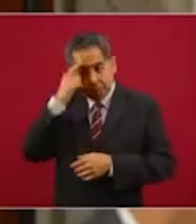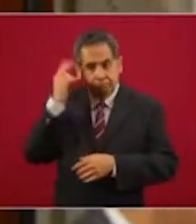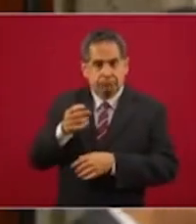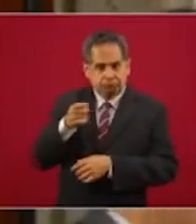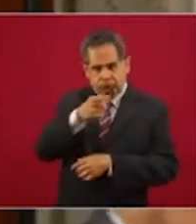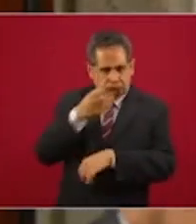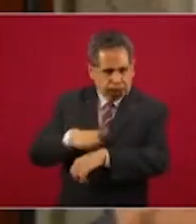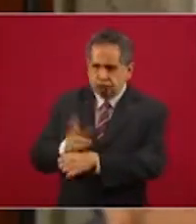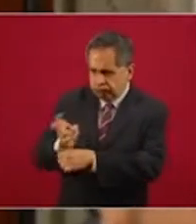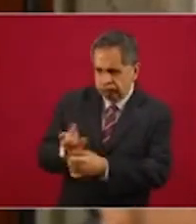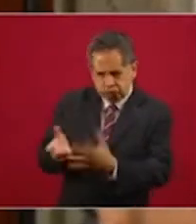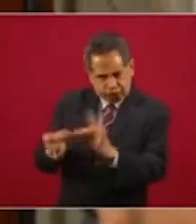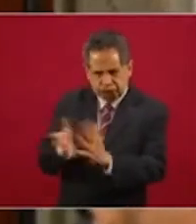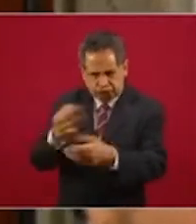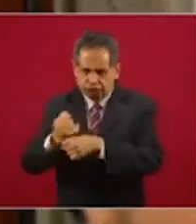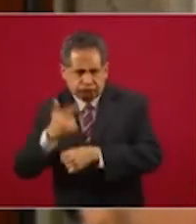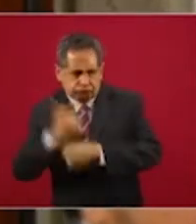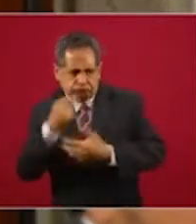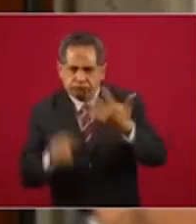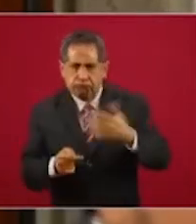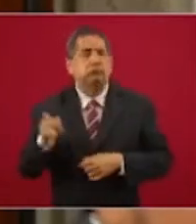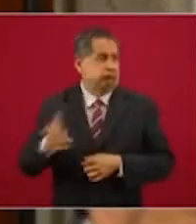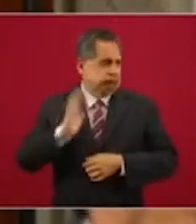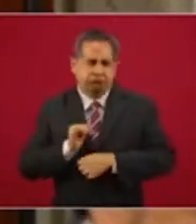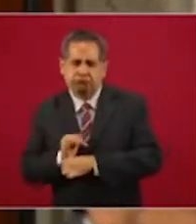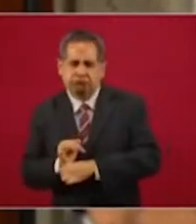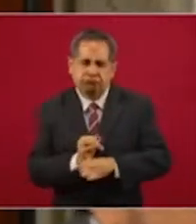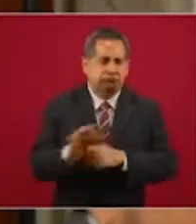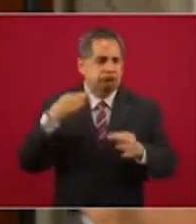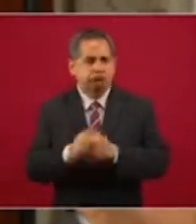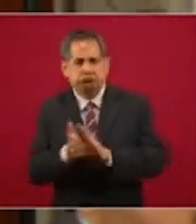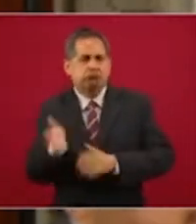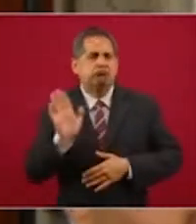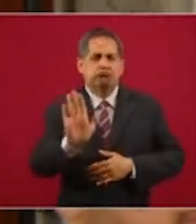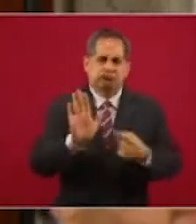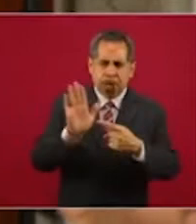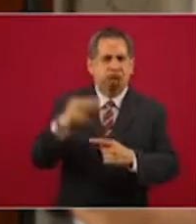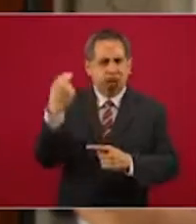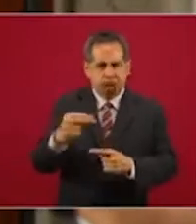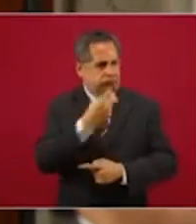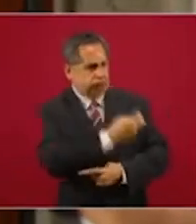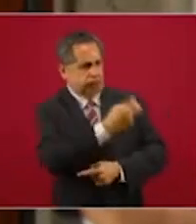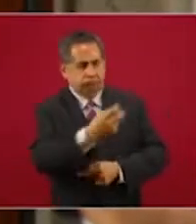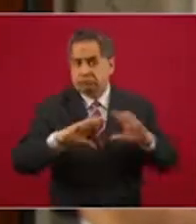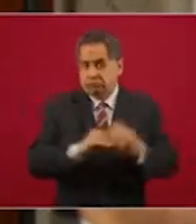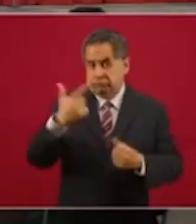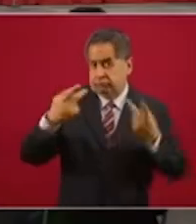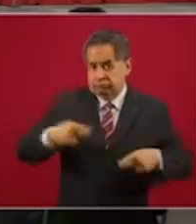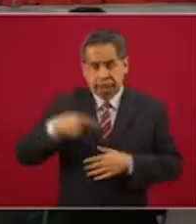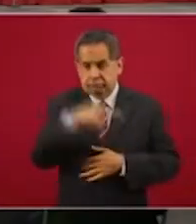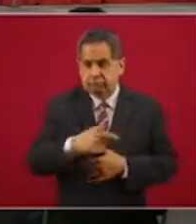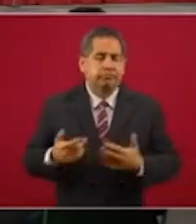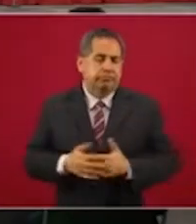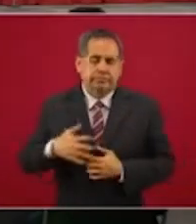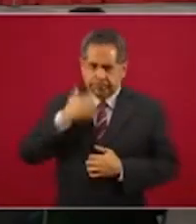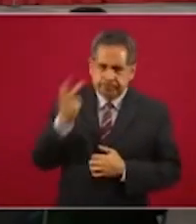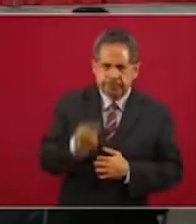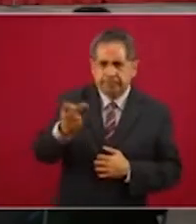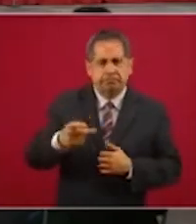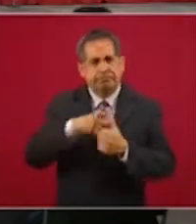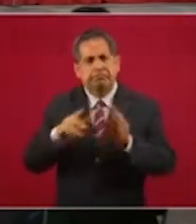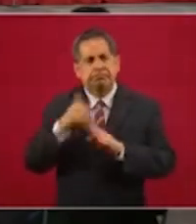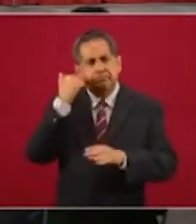invitación es aquí la manera pues se ha hecho esta investigación ya dan nombres concretos a casos concretos son siete en total y bueno pues esa sería la pregunta